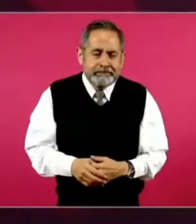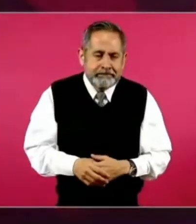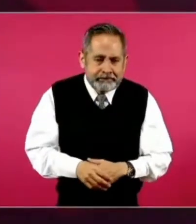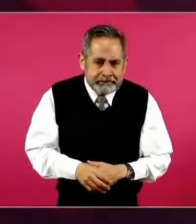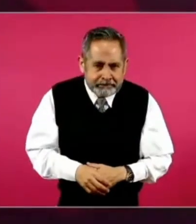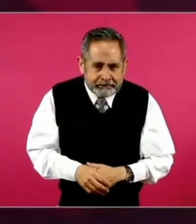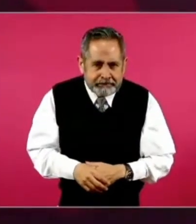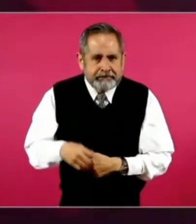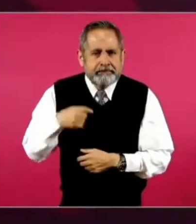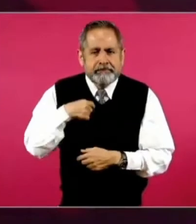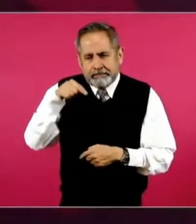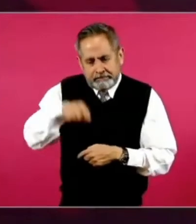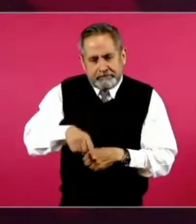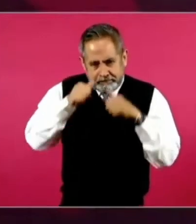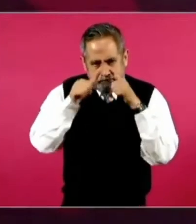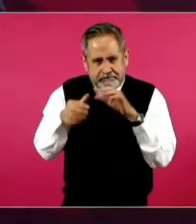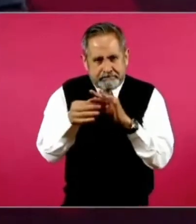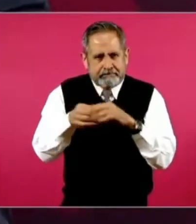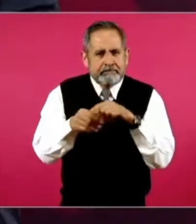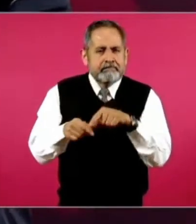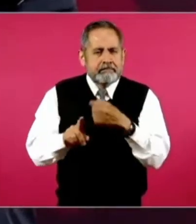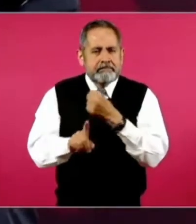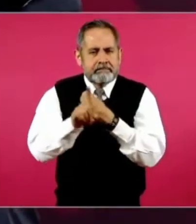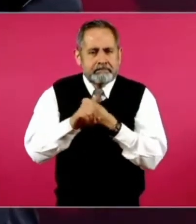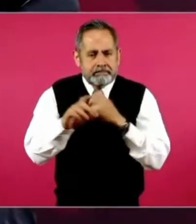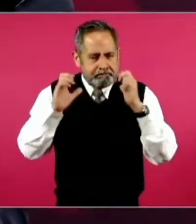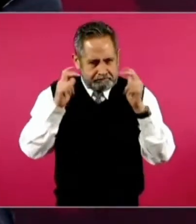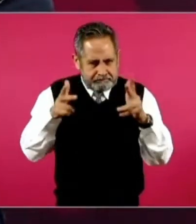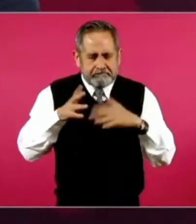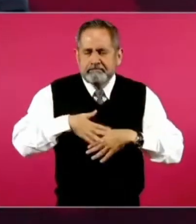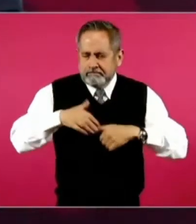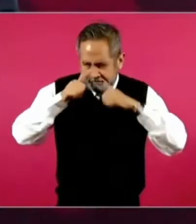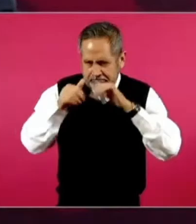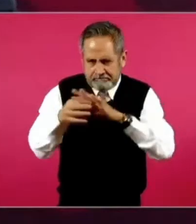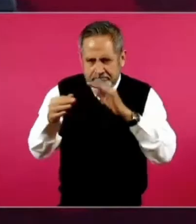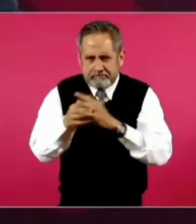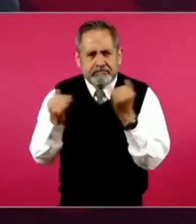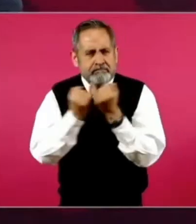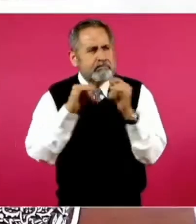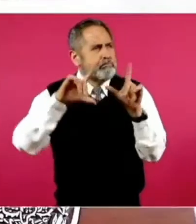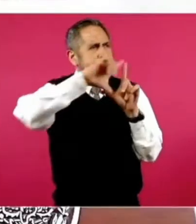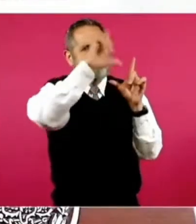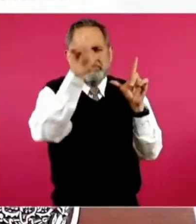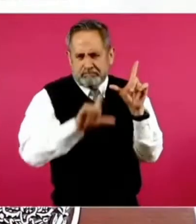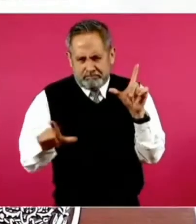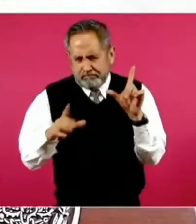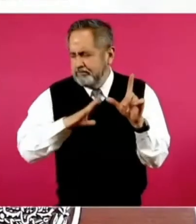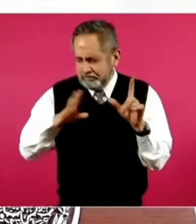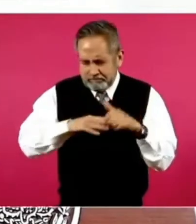Estamos nosotros atendiendo el problema en Chiapas, como en todo el país,